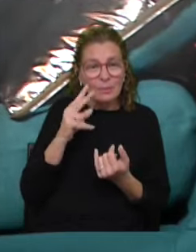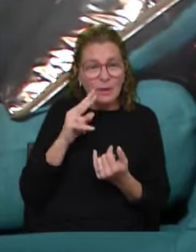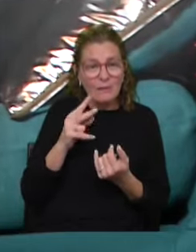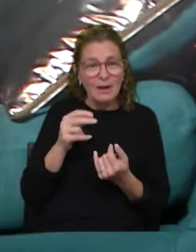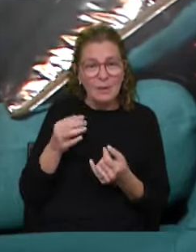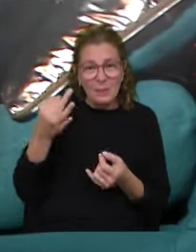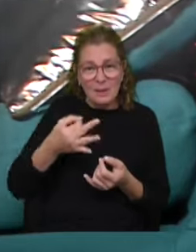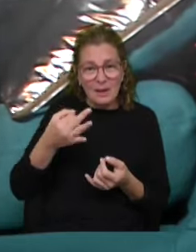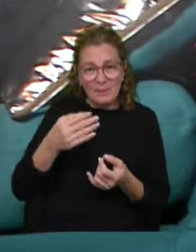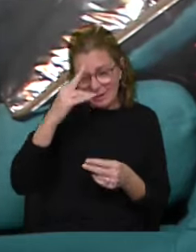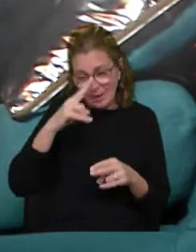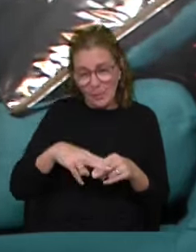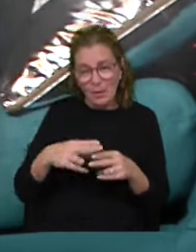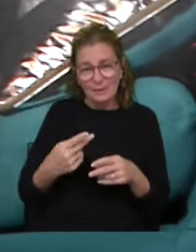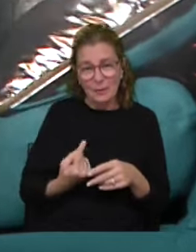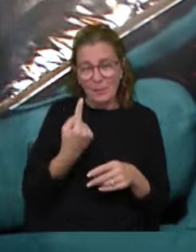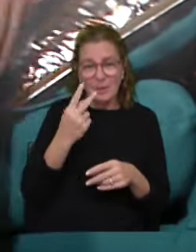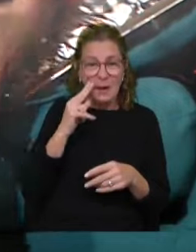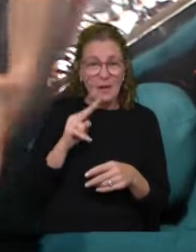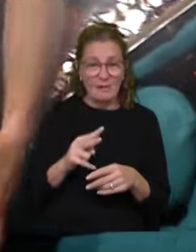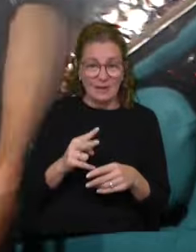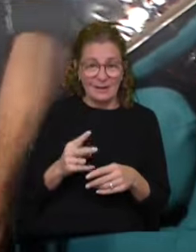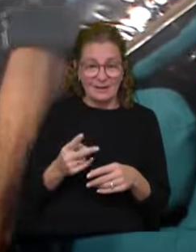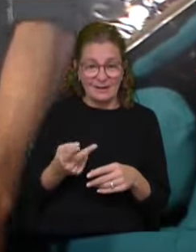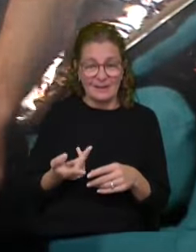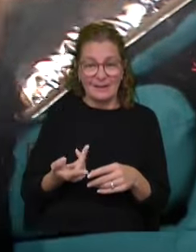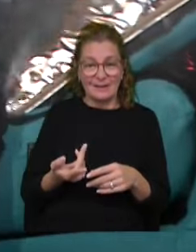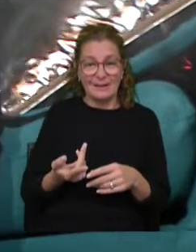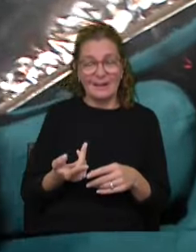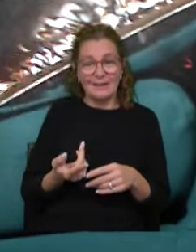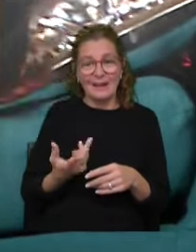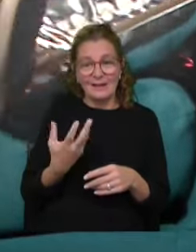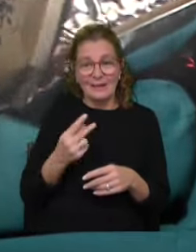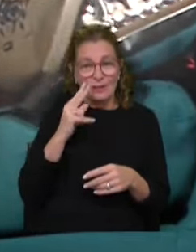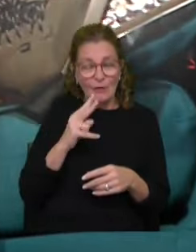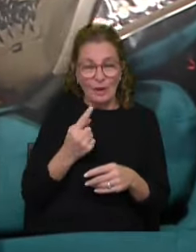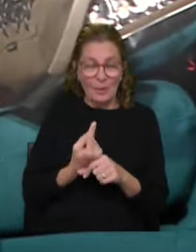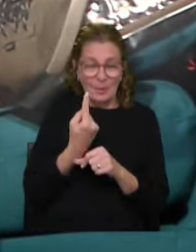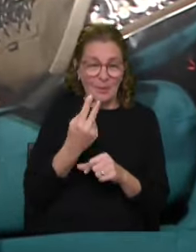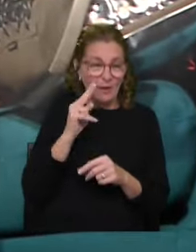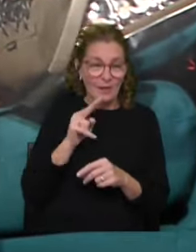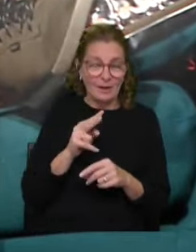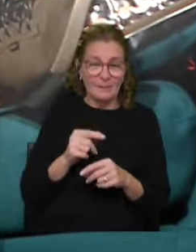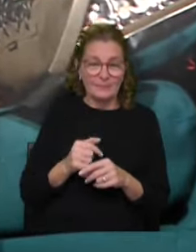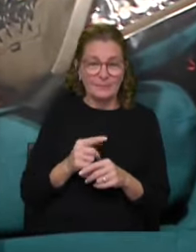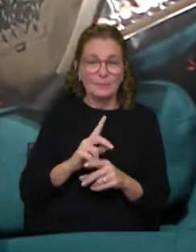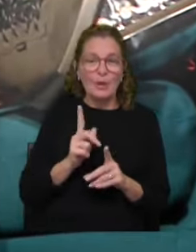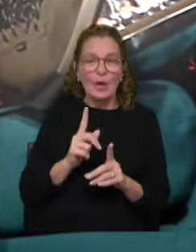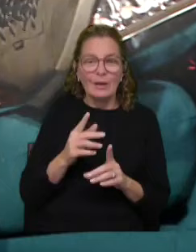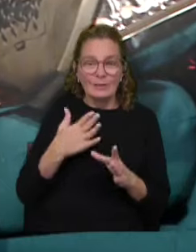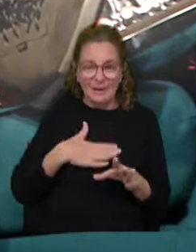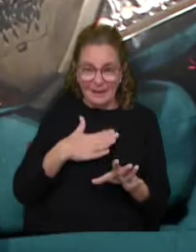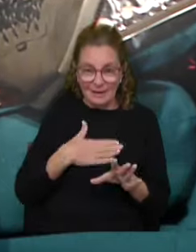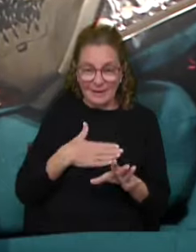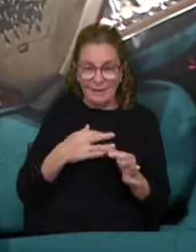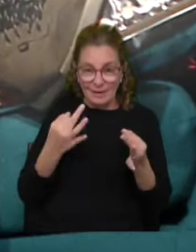ellos quieren ser los primeros. Me lo van a spoilear, ¿entendés? Claro, ellos quieren ser los primeros en verlo. Pero bueno, no, digo, quédense tranquilos porque